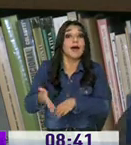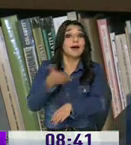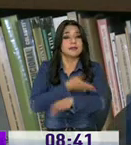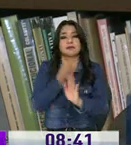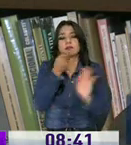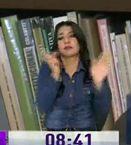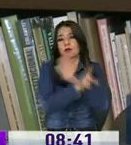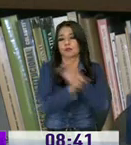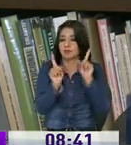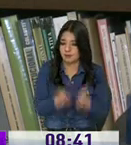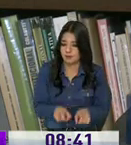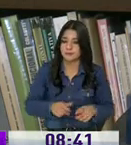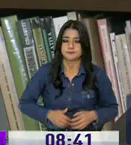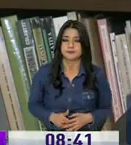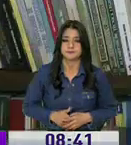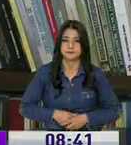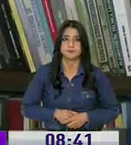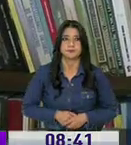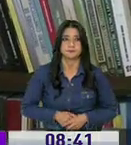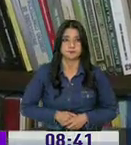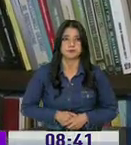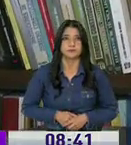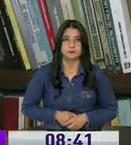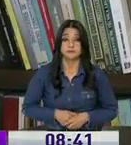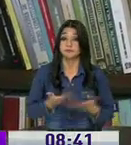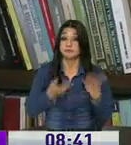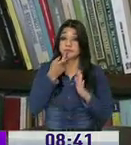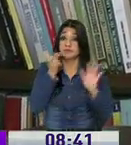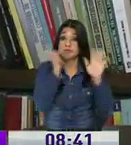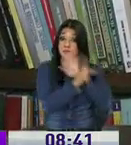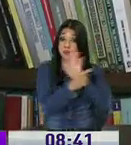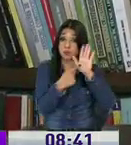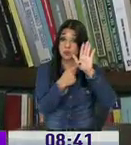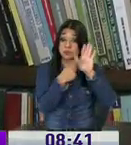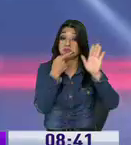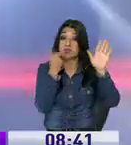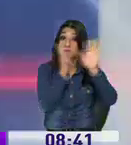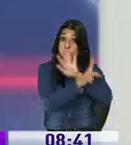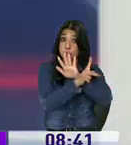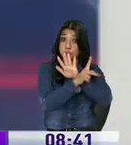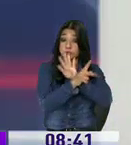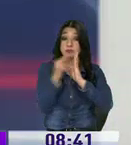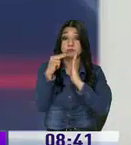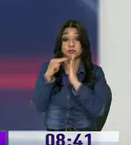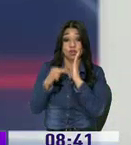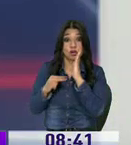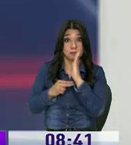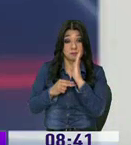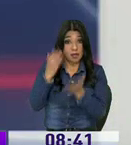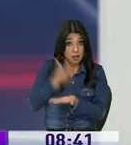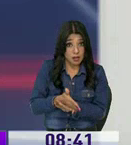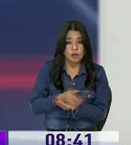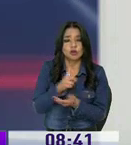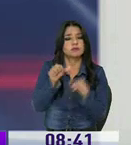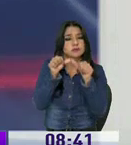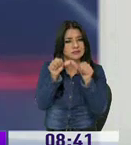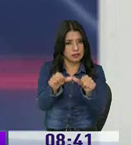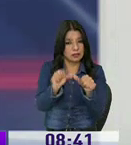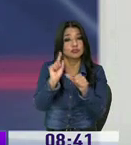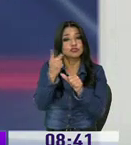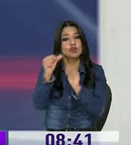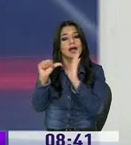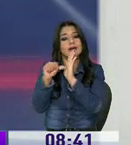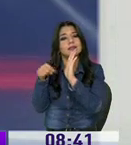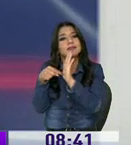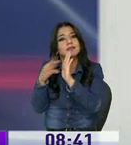presentación de una demanda de inconstitucionalidad. De existir una demanda de inconstitucionalidad, la norma no dejaría de estar en vigencia, sino solamente la